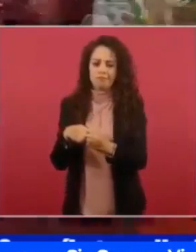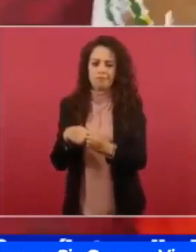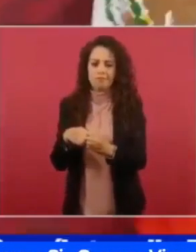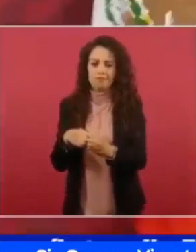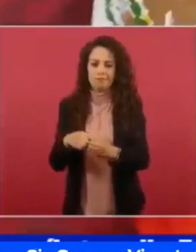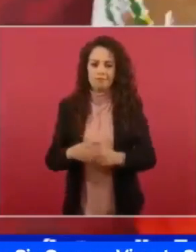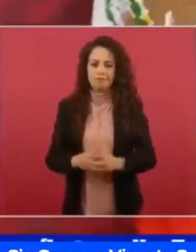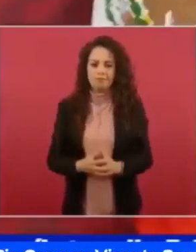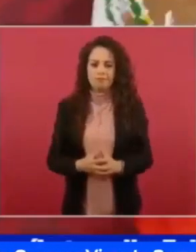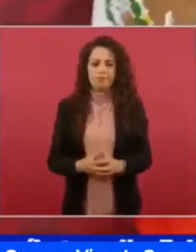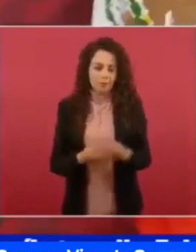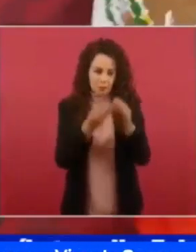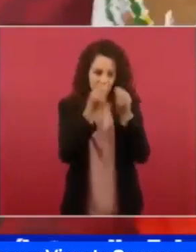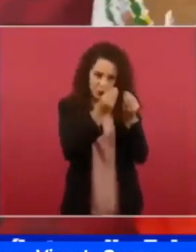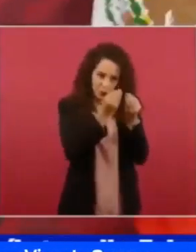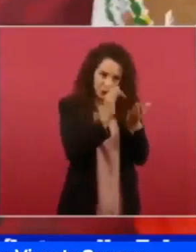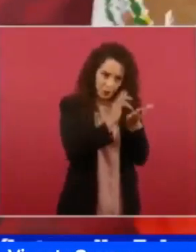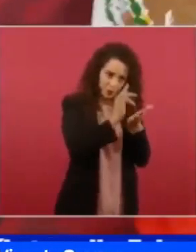Pero hay que